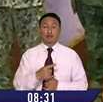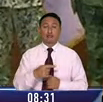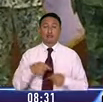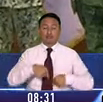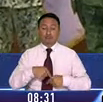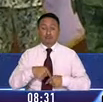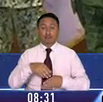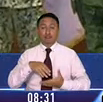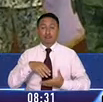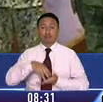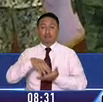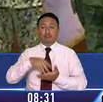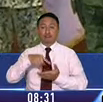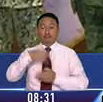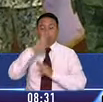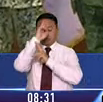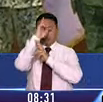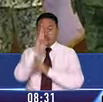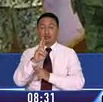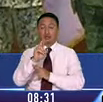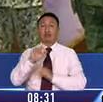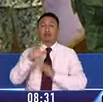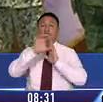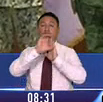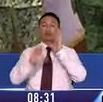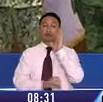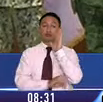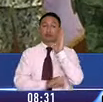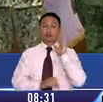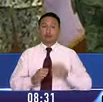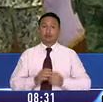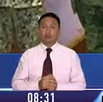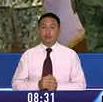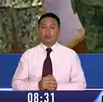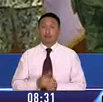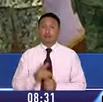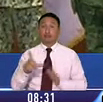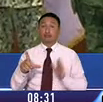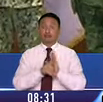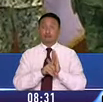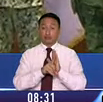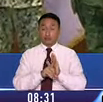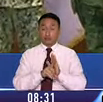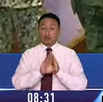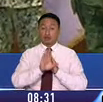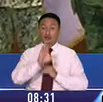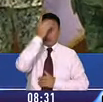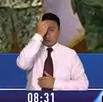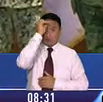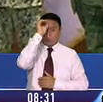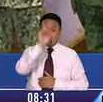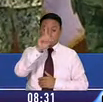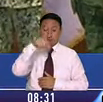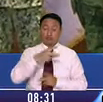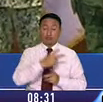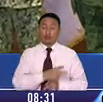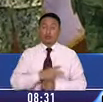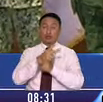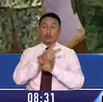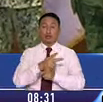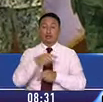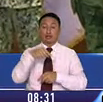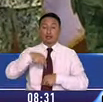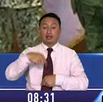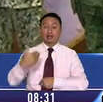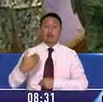de absoluto respeto a la Constitución y las leyes y su decisión de proteger los derechos,